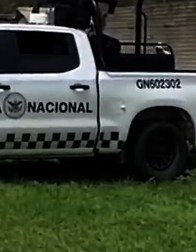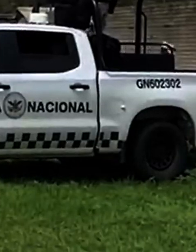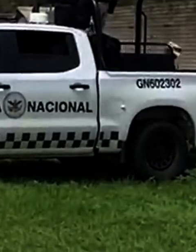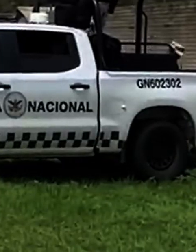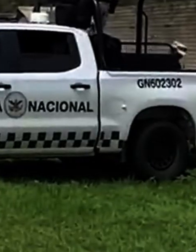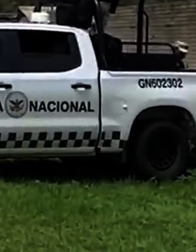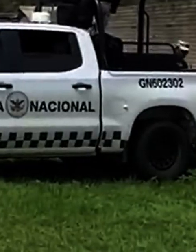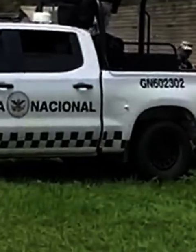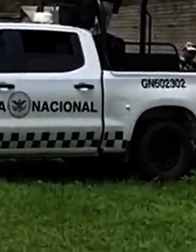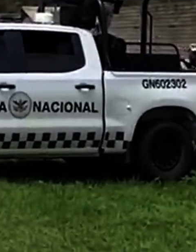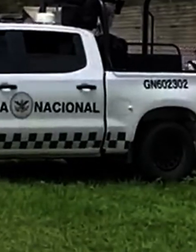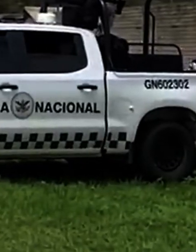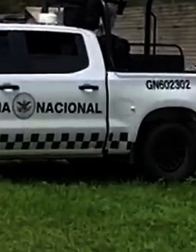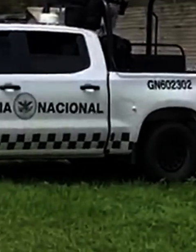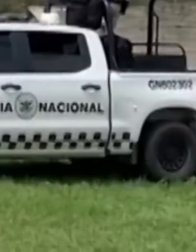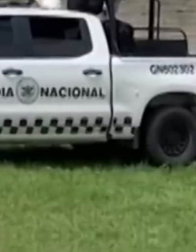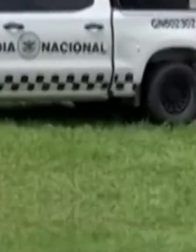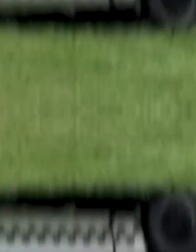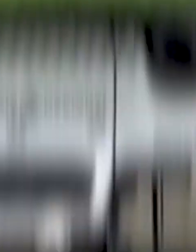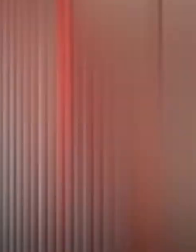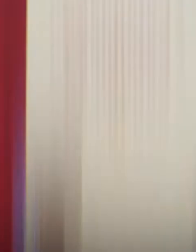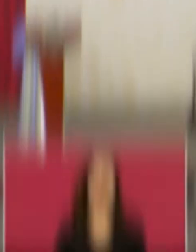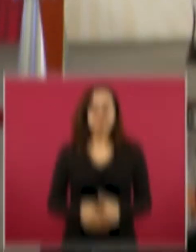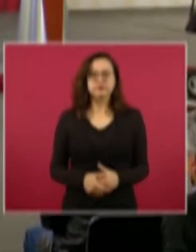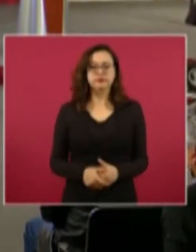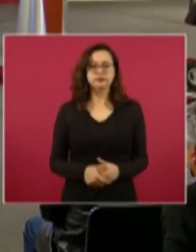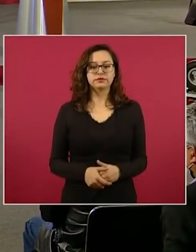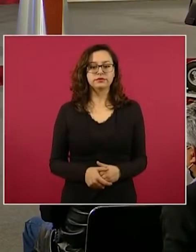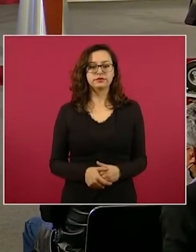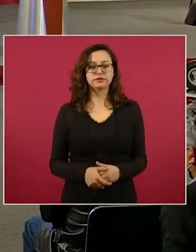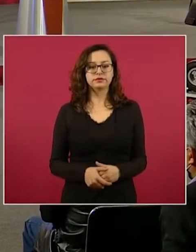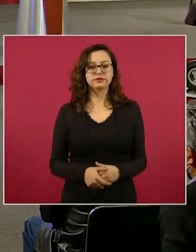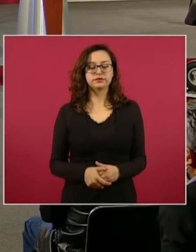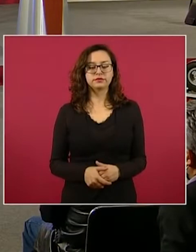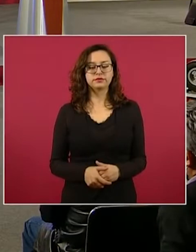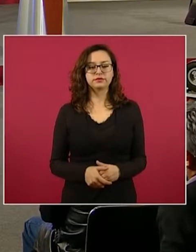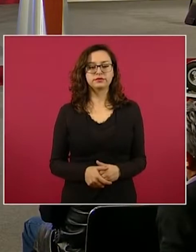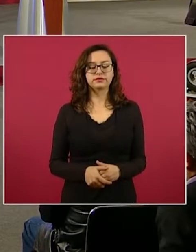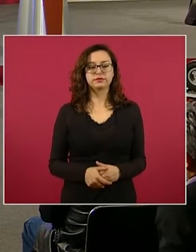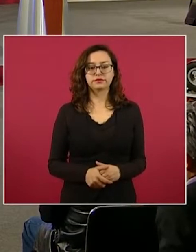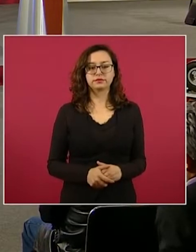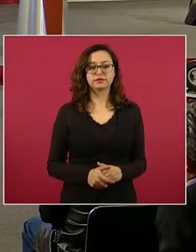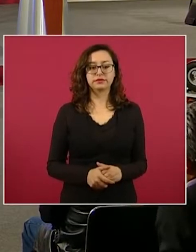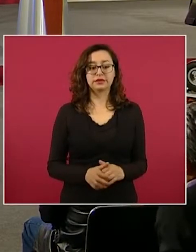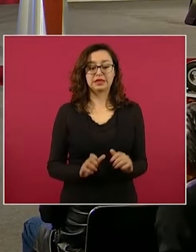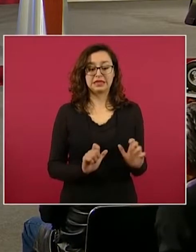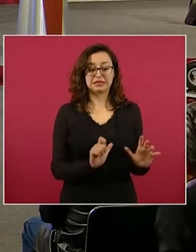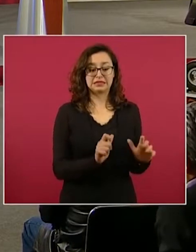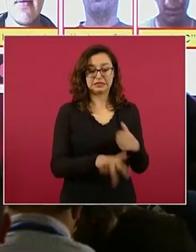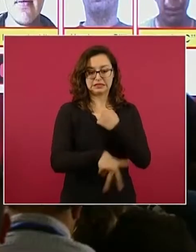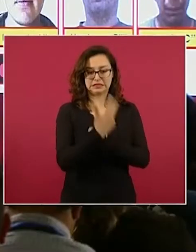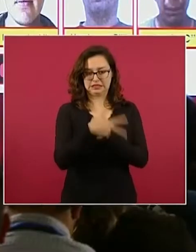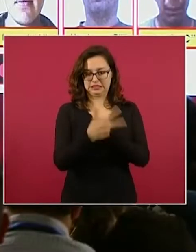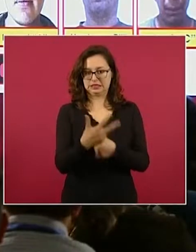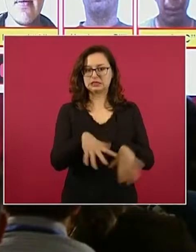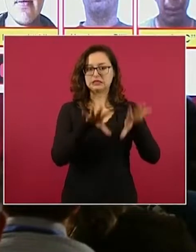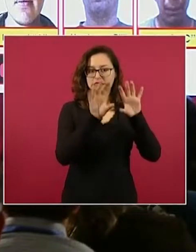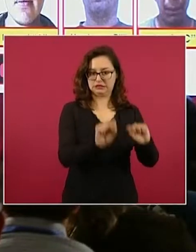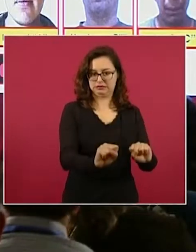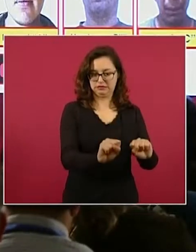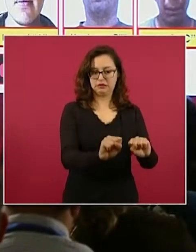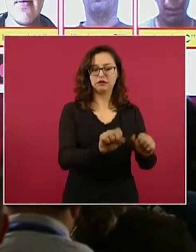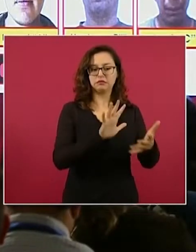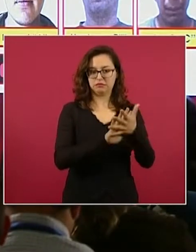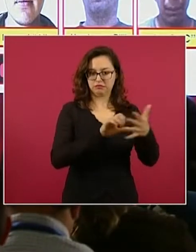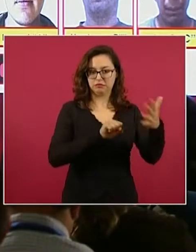jesuitas y un guía de turistas en Cerocahue, Chihuahua. De estos 13, 7 ya fueron vinculados a